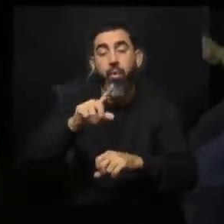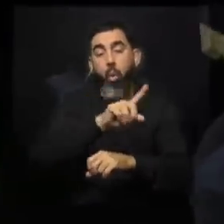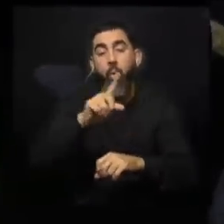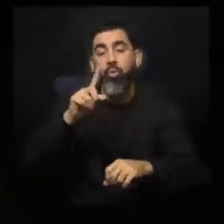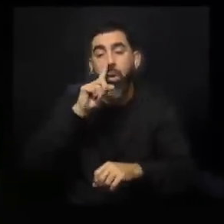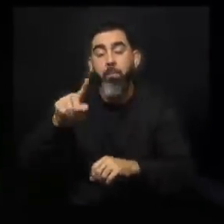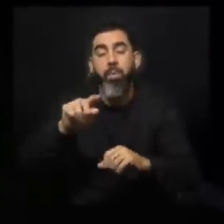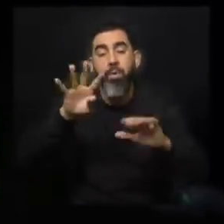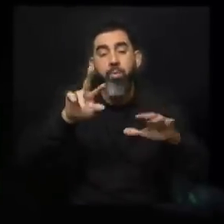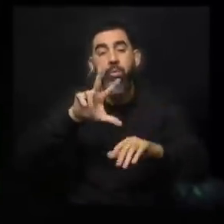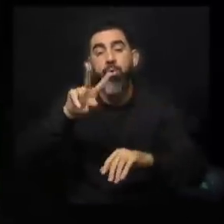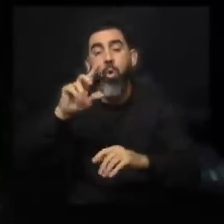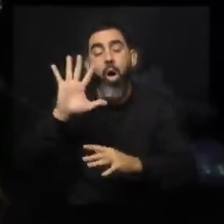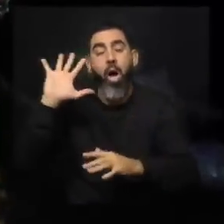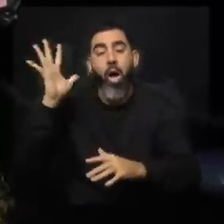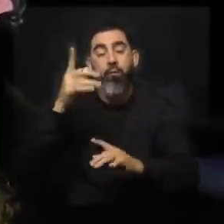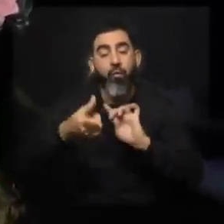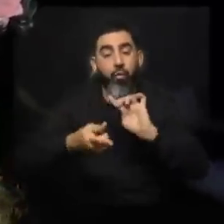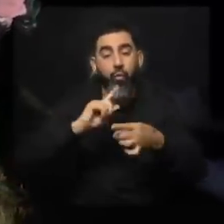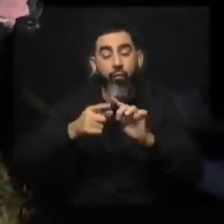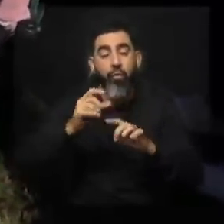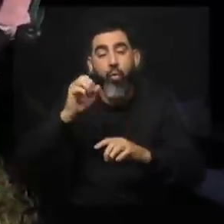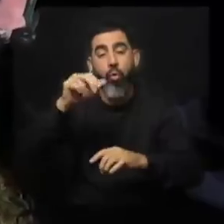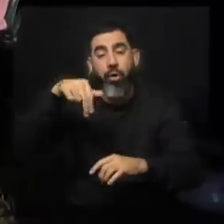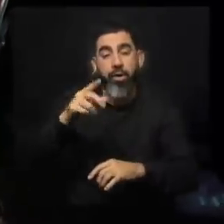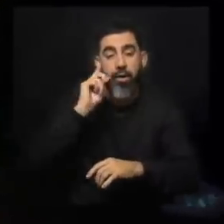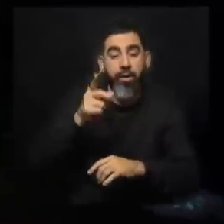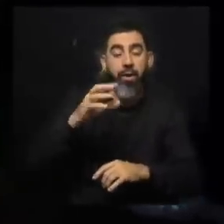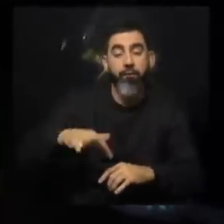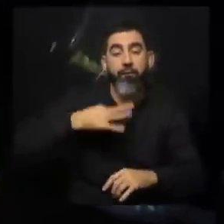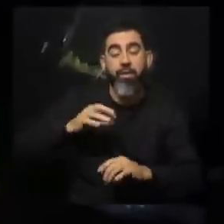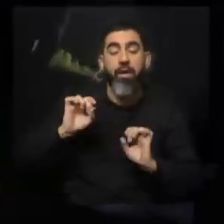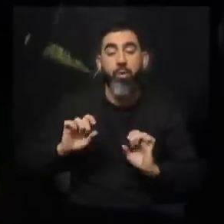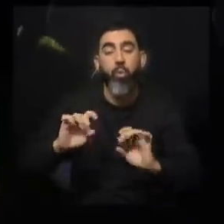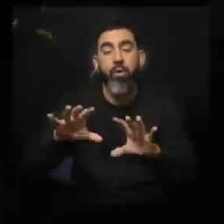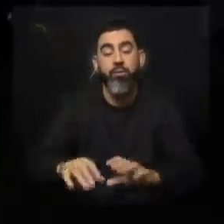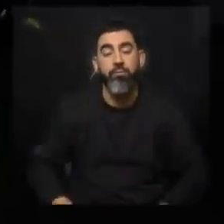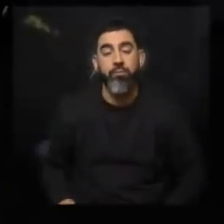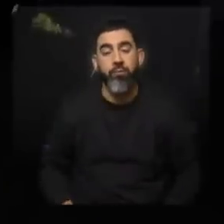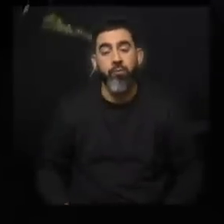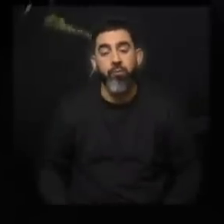11.932 árboles en convenio con la ong vida Silvestre